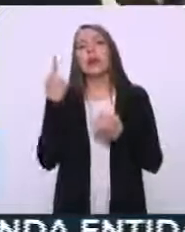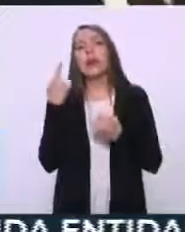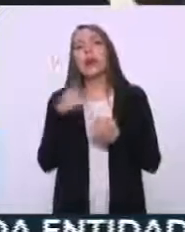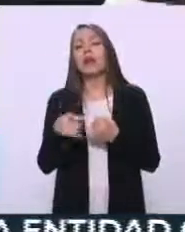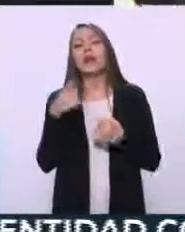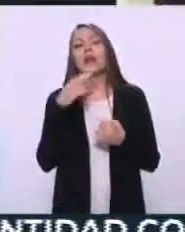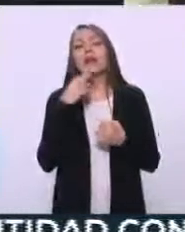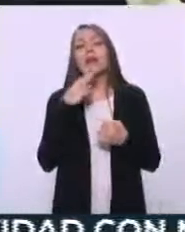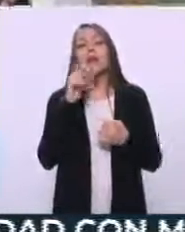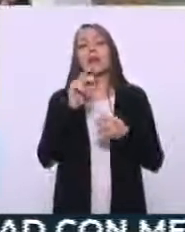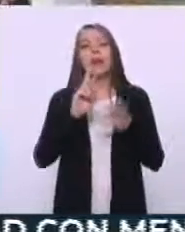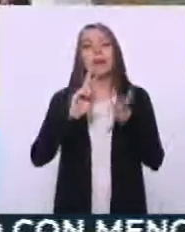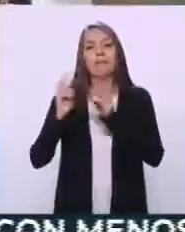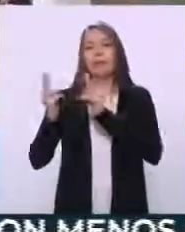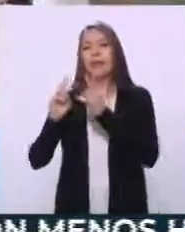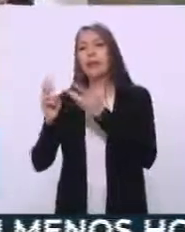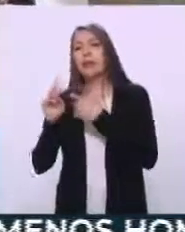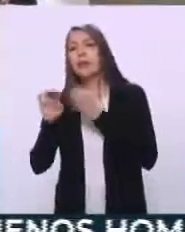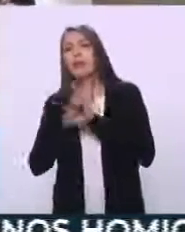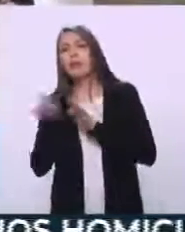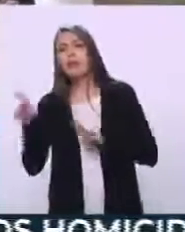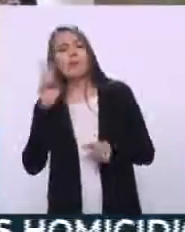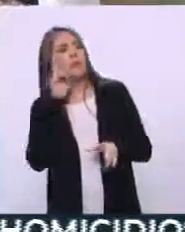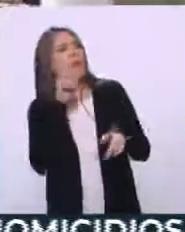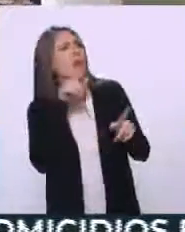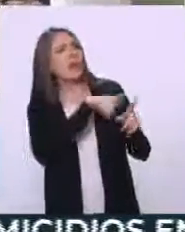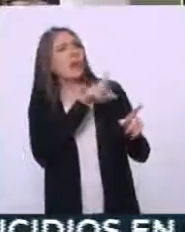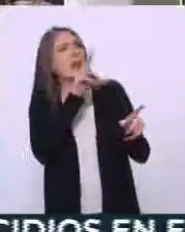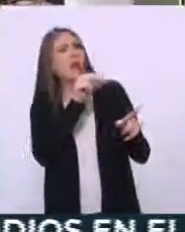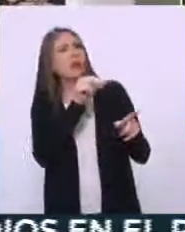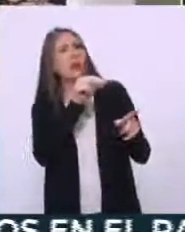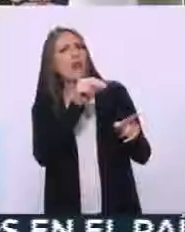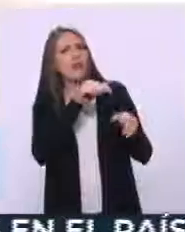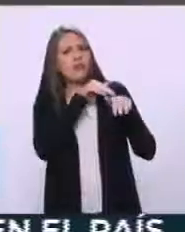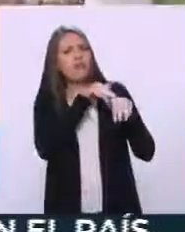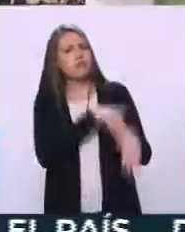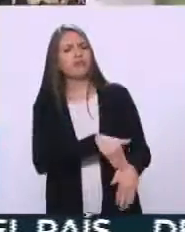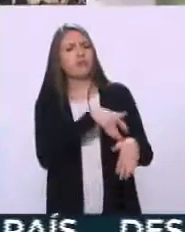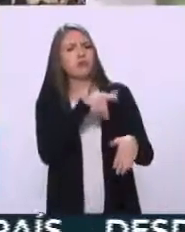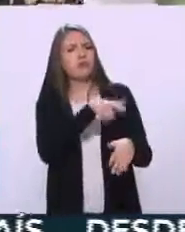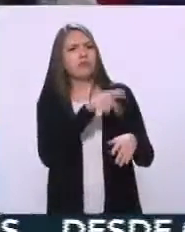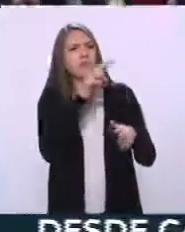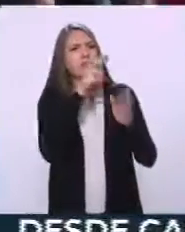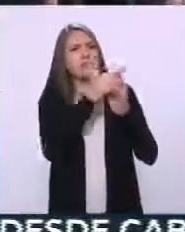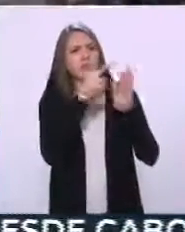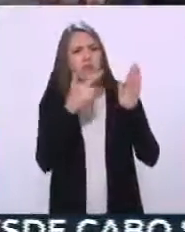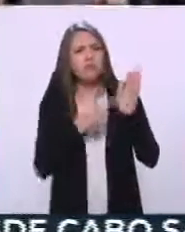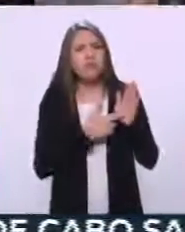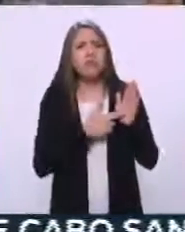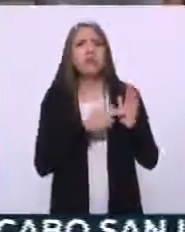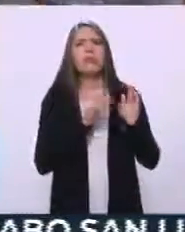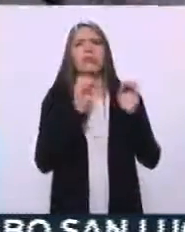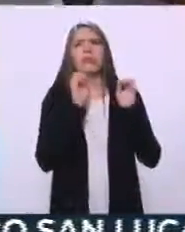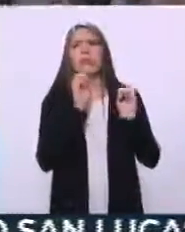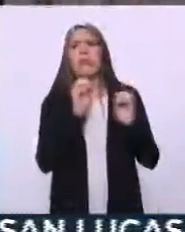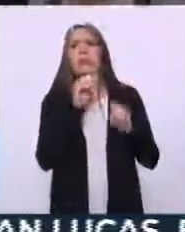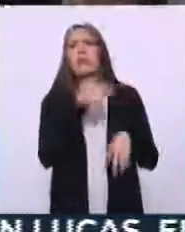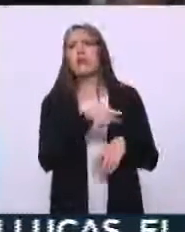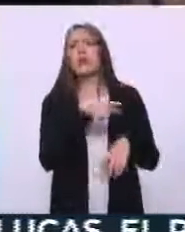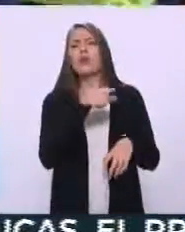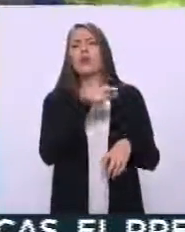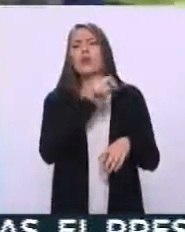muchísimo, si notan que algún establecimiento no está cumpliendo con las medidas o no está cumpliendo con el giro en el